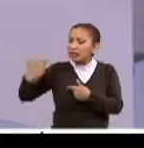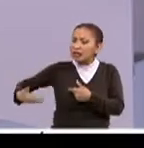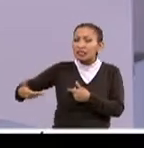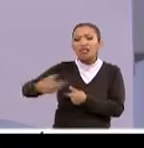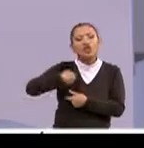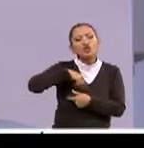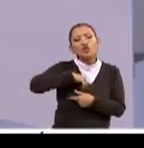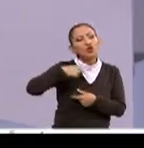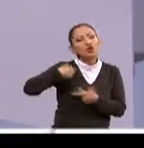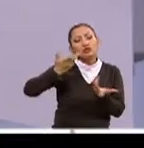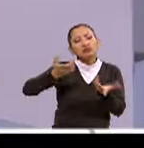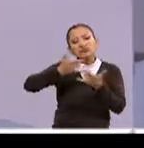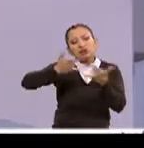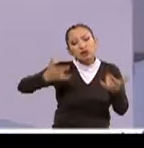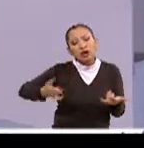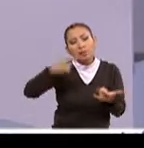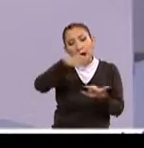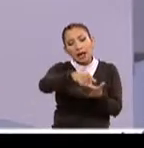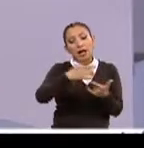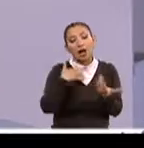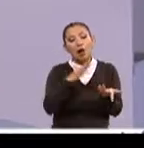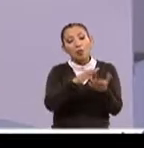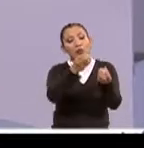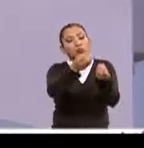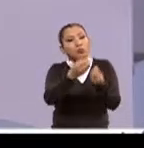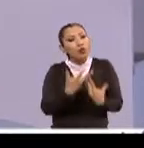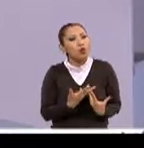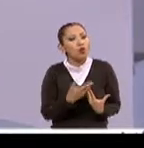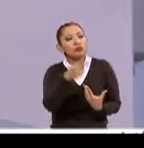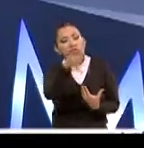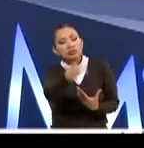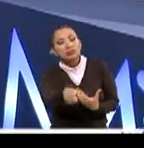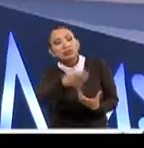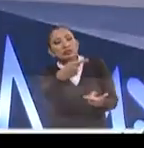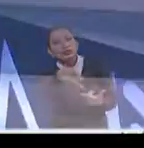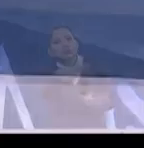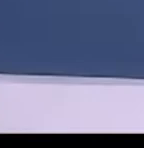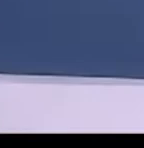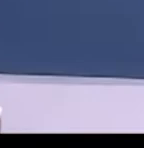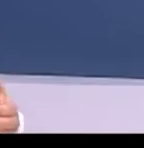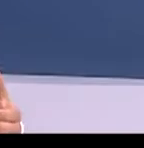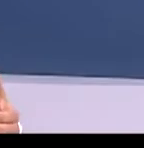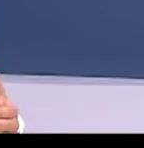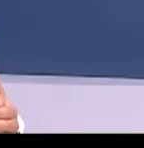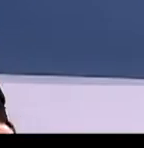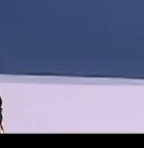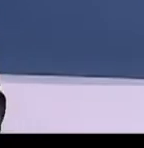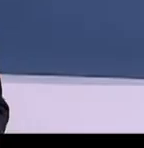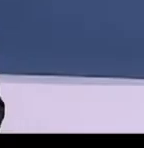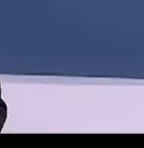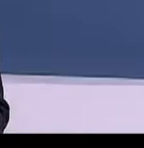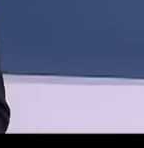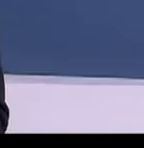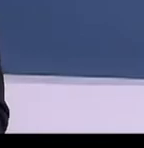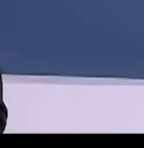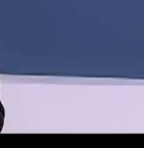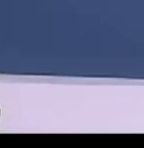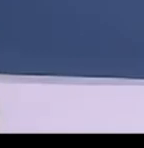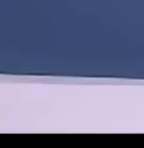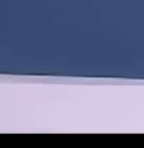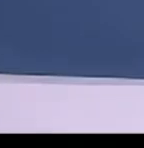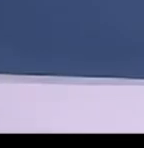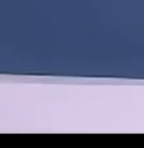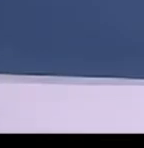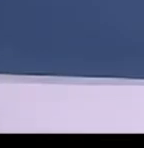éramos nosotros para que entonces ellos nos dijeran quiénes son. También nos comentó cuáles son sus planes con